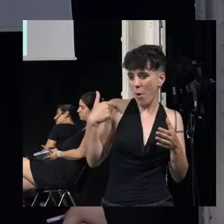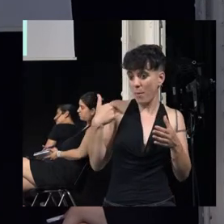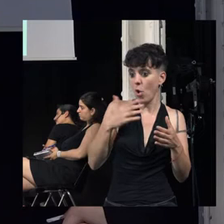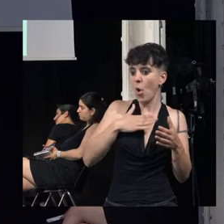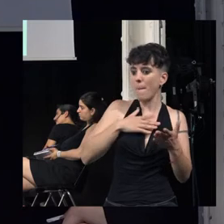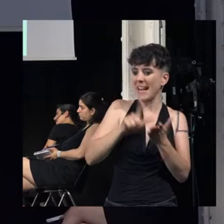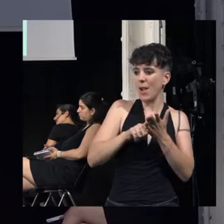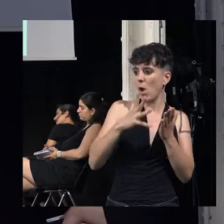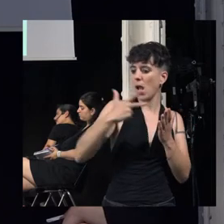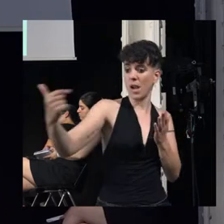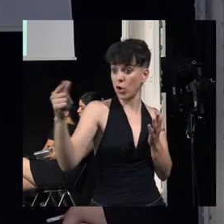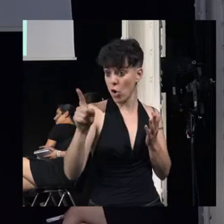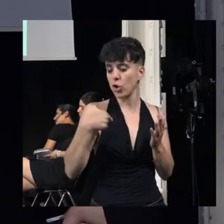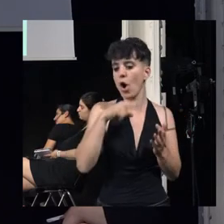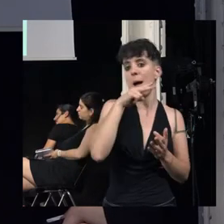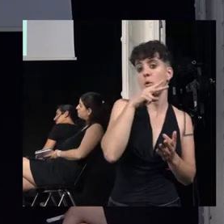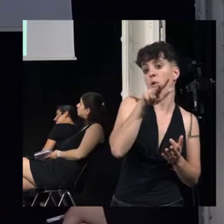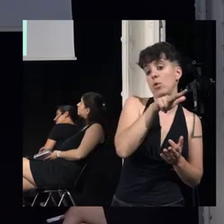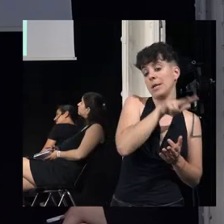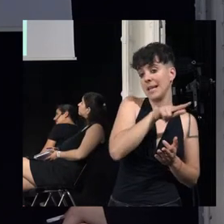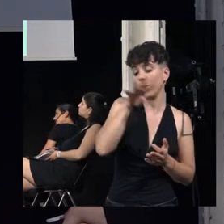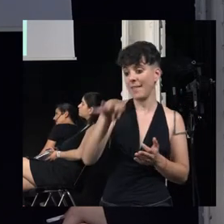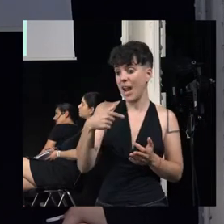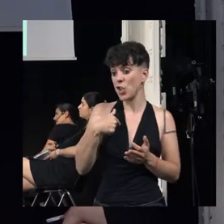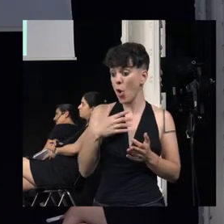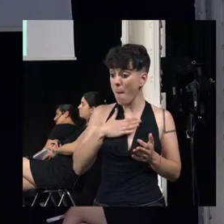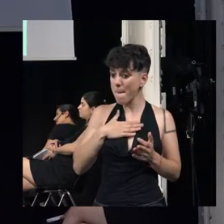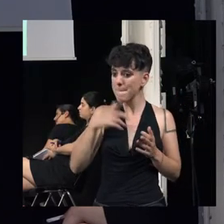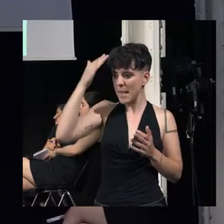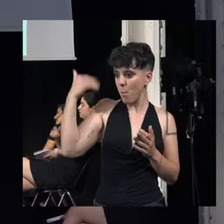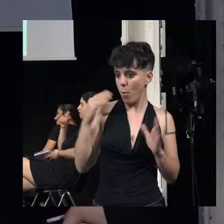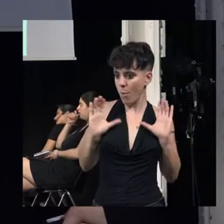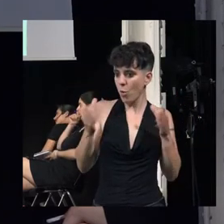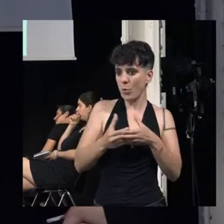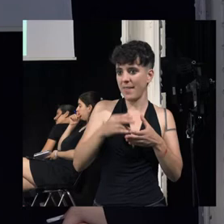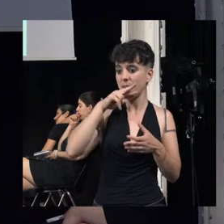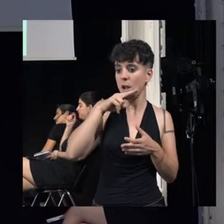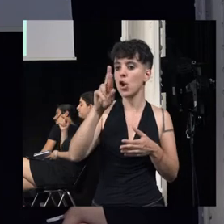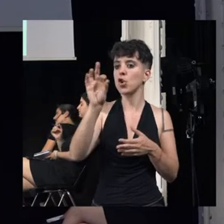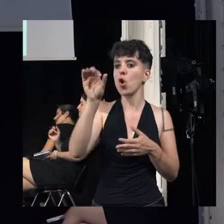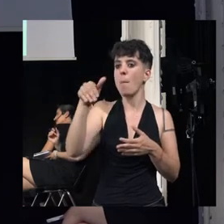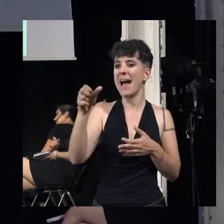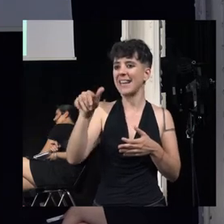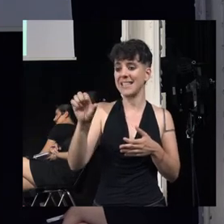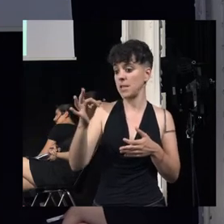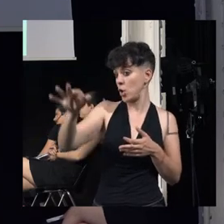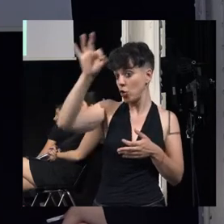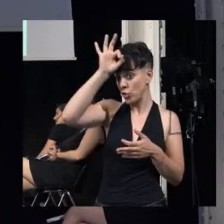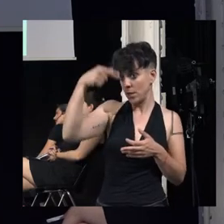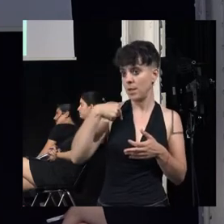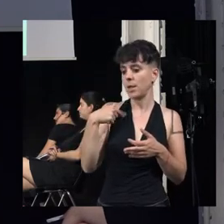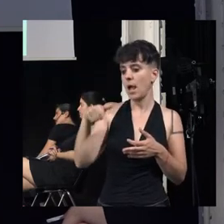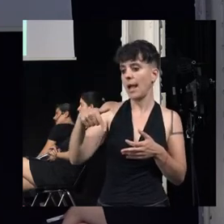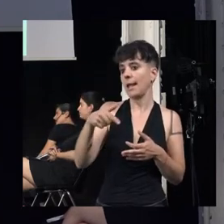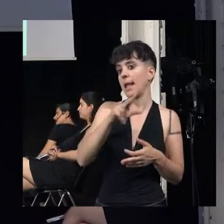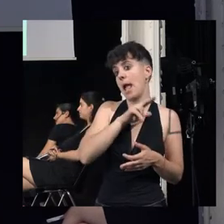hablo en catalán, hablo en castellano, no sé hablar en la lengua de mi pueblo, que es el romanés, que el resto de miembros de mi pueblo del pueblo gitano en Europa